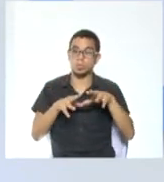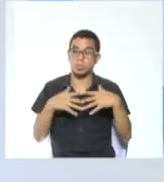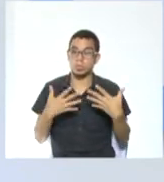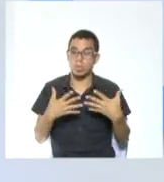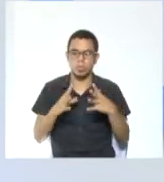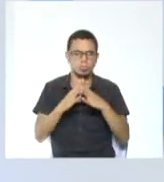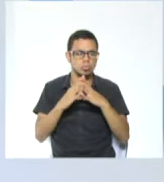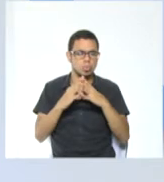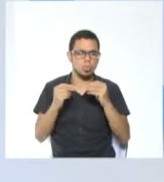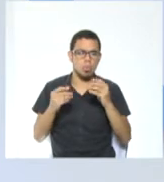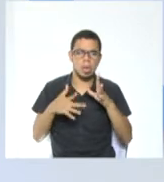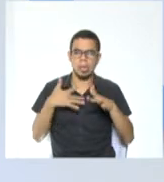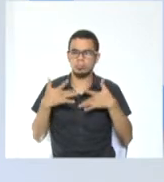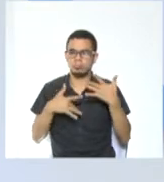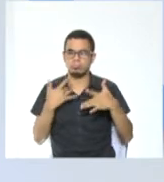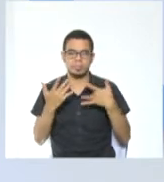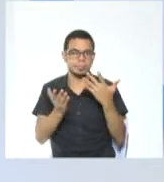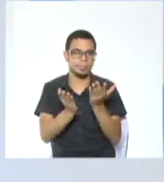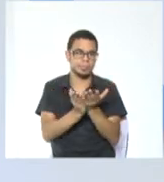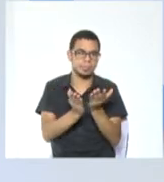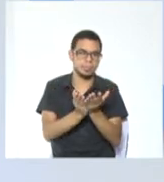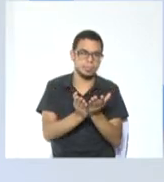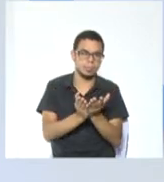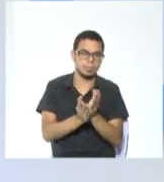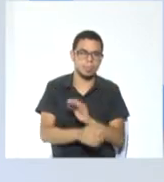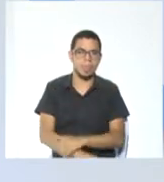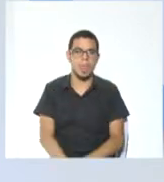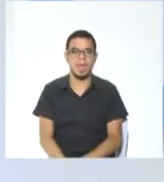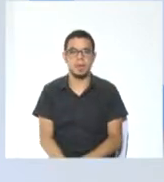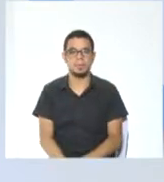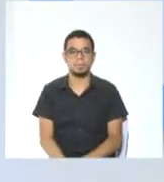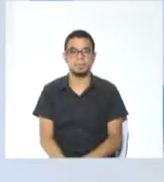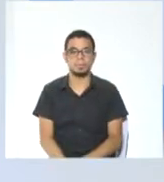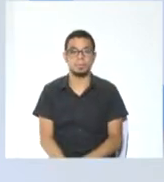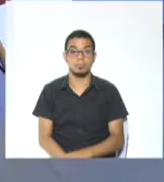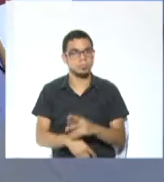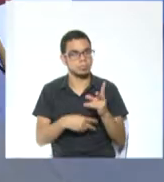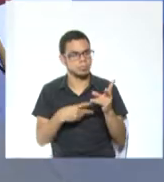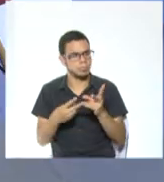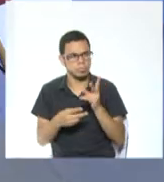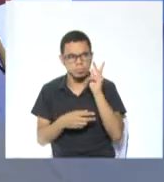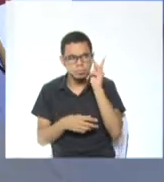y a nuestras niñas en las actividades escolares. Bienvenida, Sibrani.